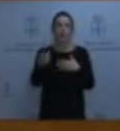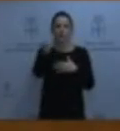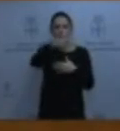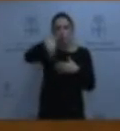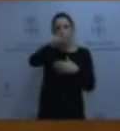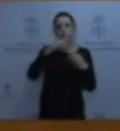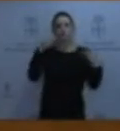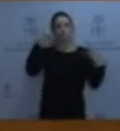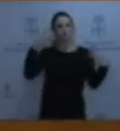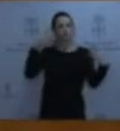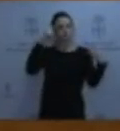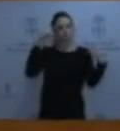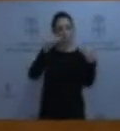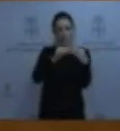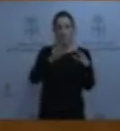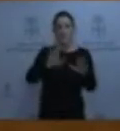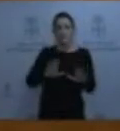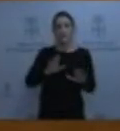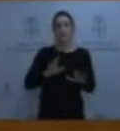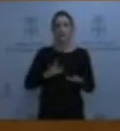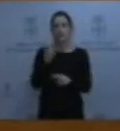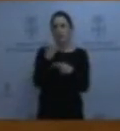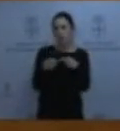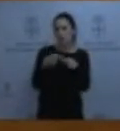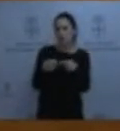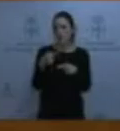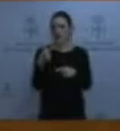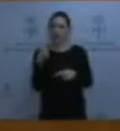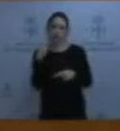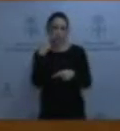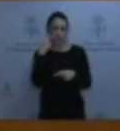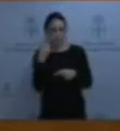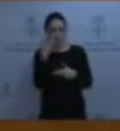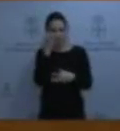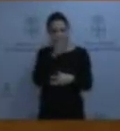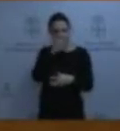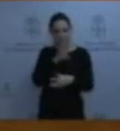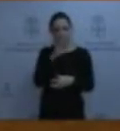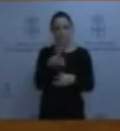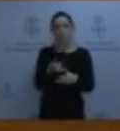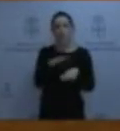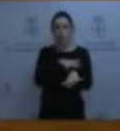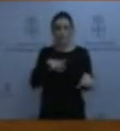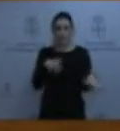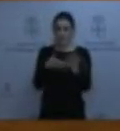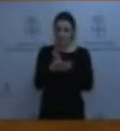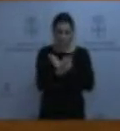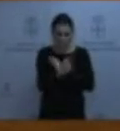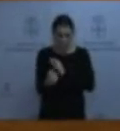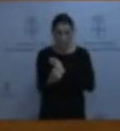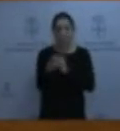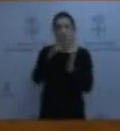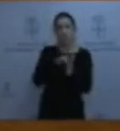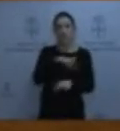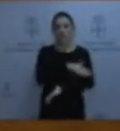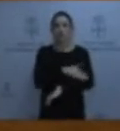las personas aquí presentes. Sin embargo, hay una costumbre curiosa en esta Cámara, la mayor parte de las veces por necesidad, ante la